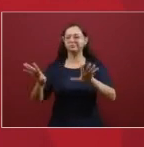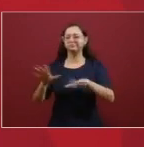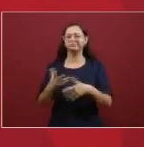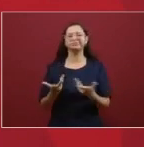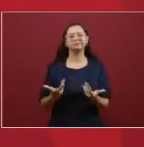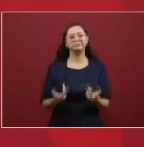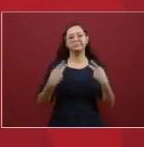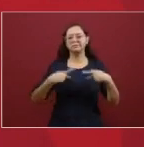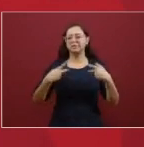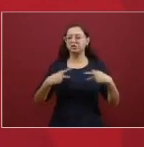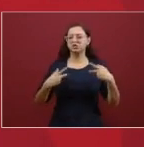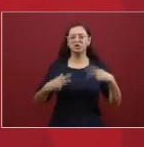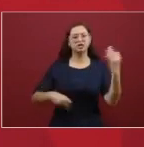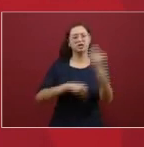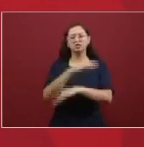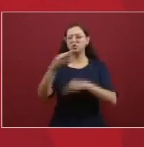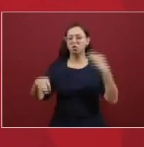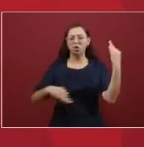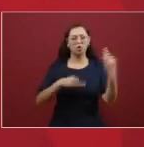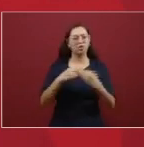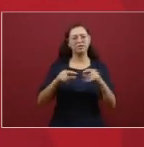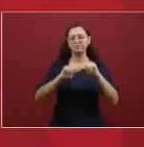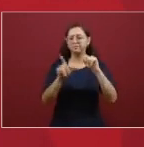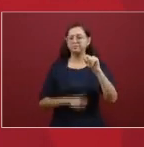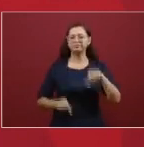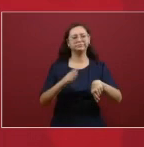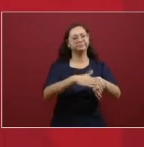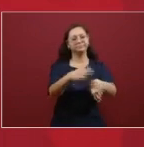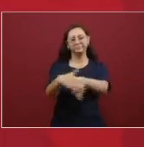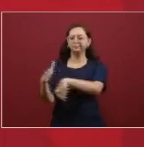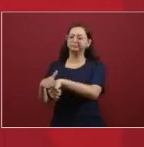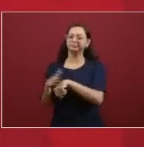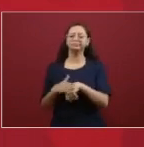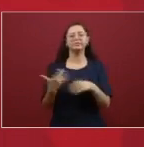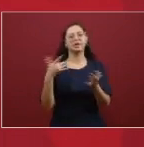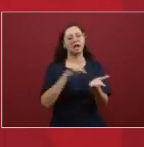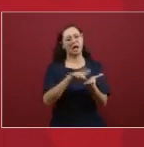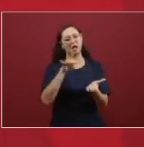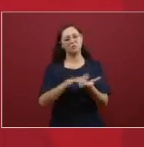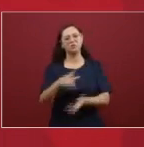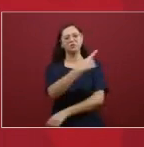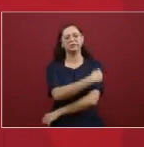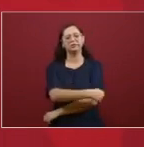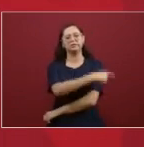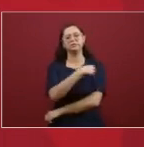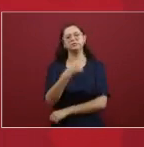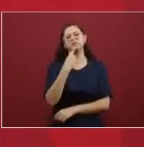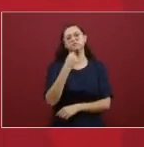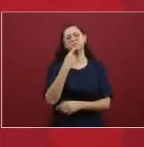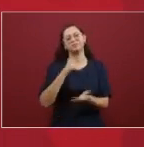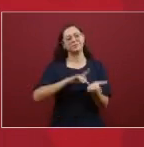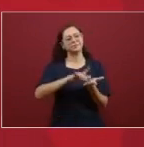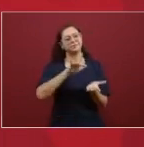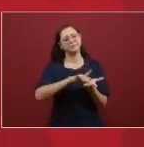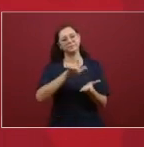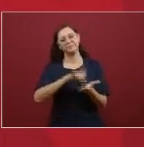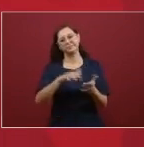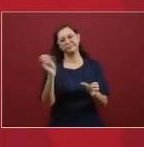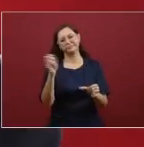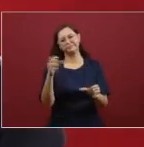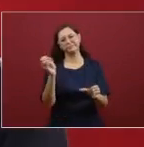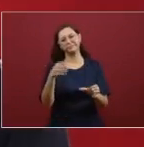todos los ciudadanos a apoyar, a ayudar a la Cruz Roja, que es